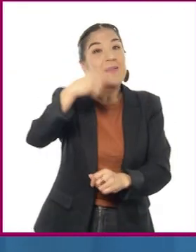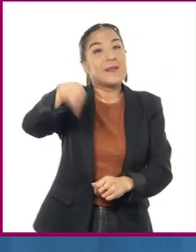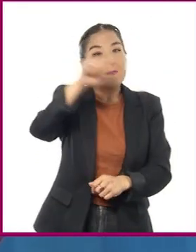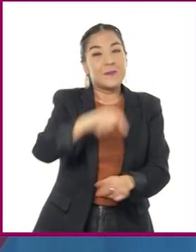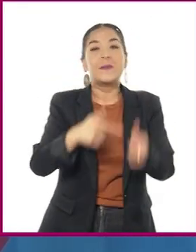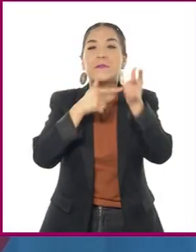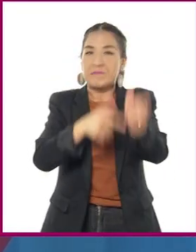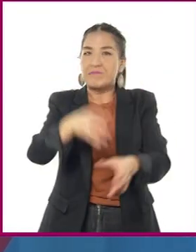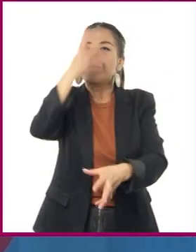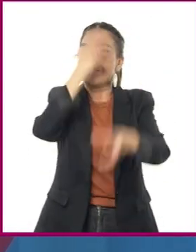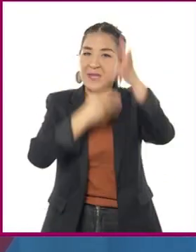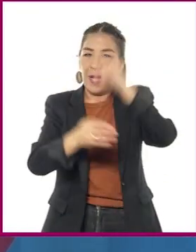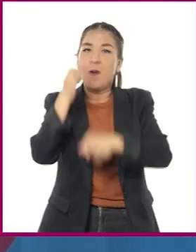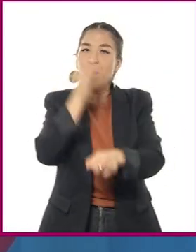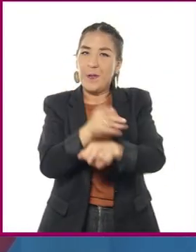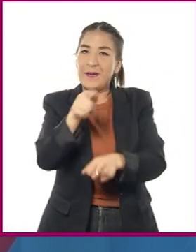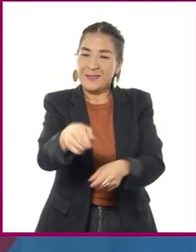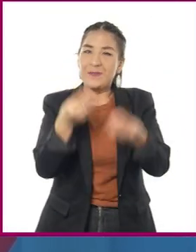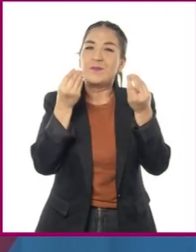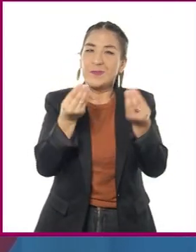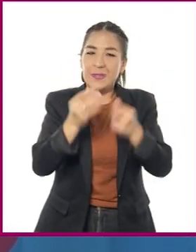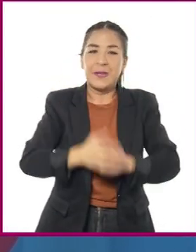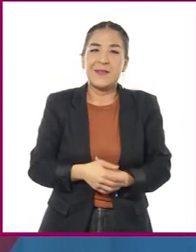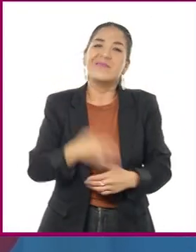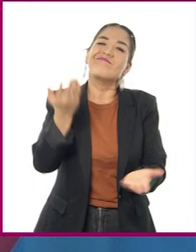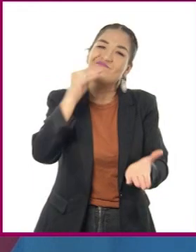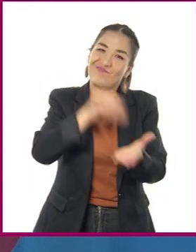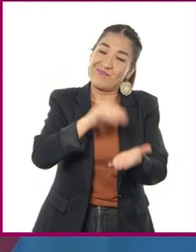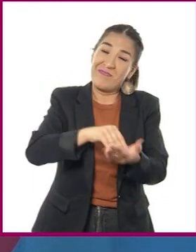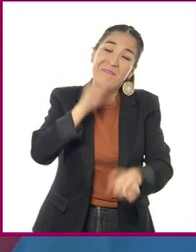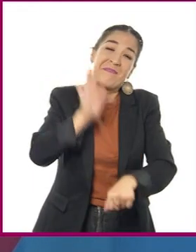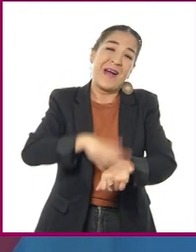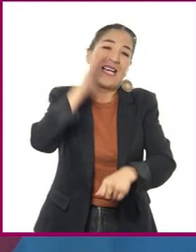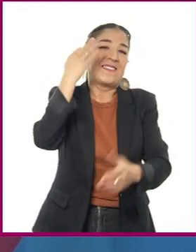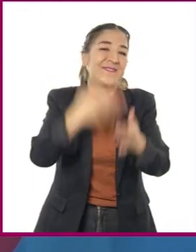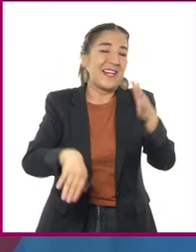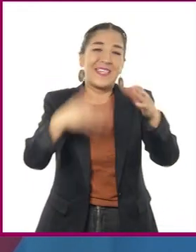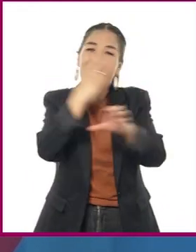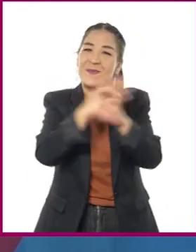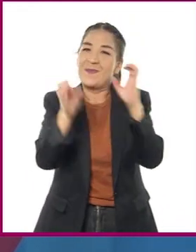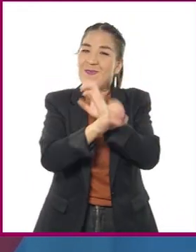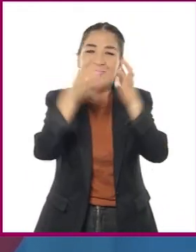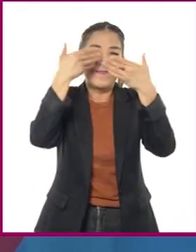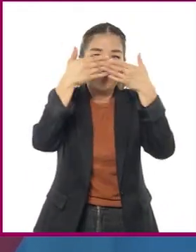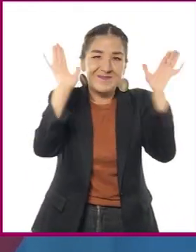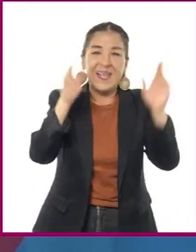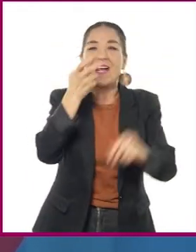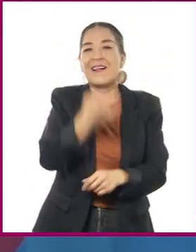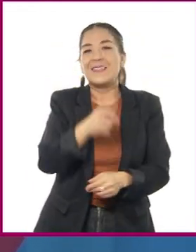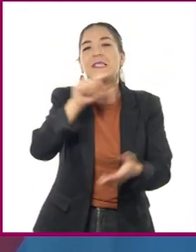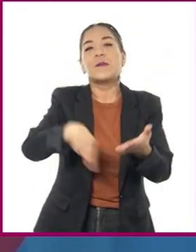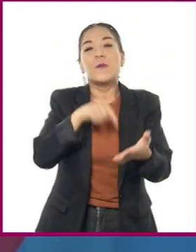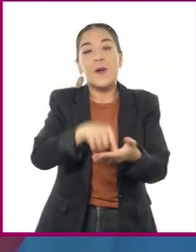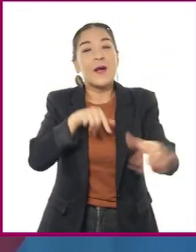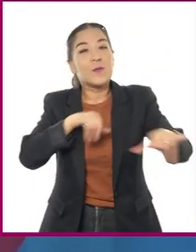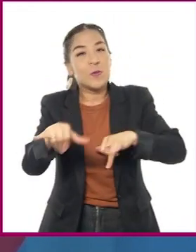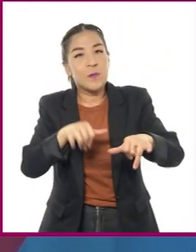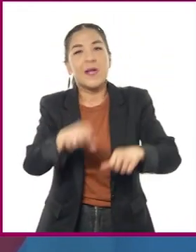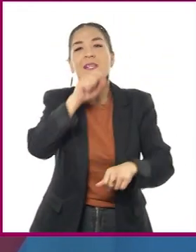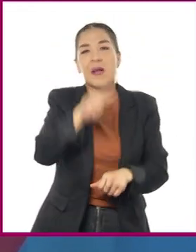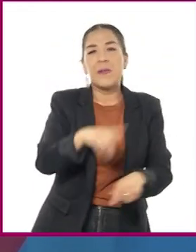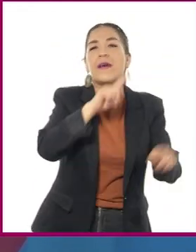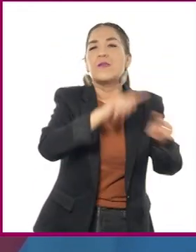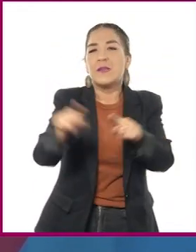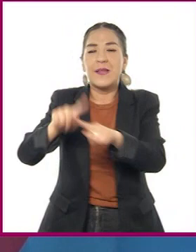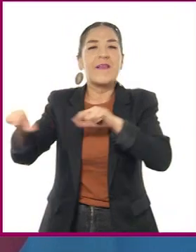que hayan aprendido mucho, aunque todavía nos falta más por descubrir sobre el espacio geográfico y la distribución de